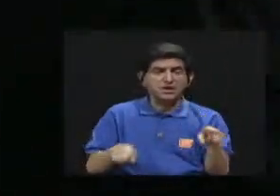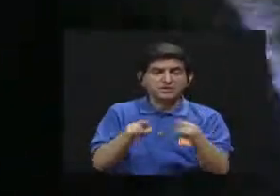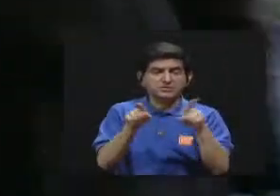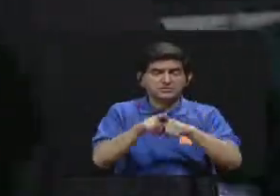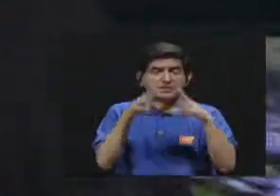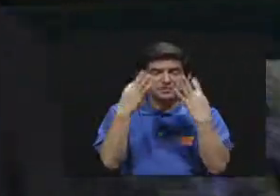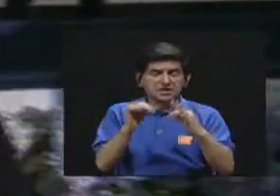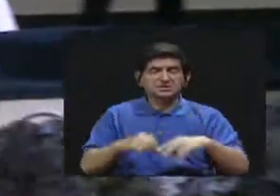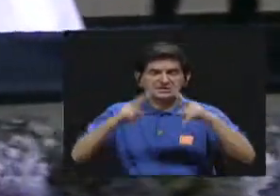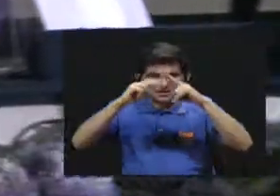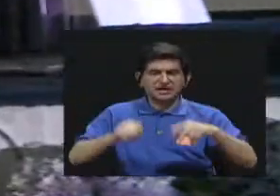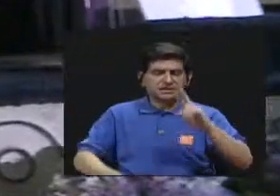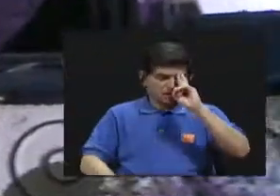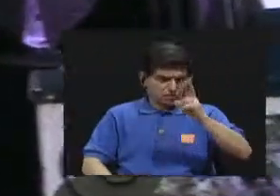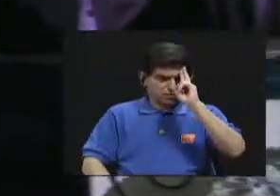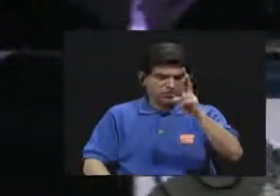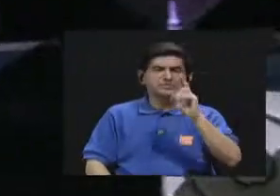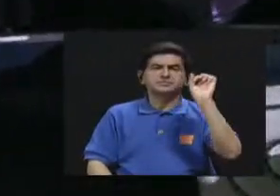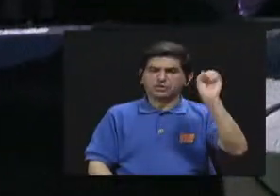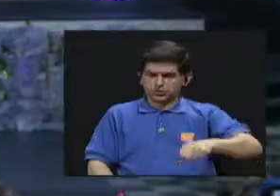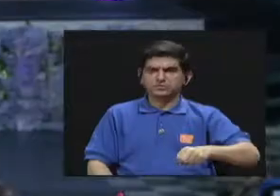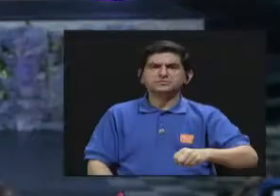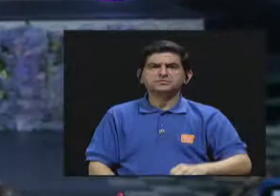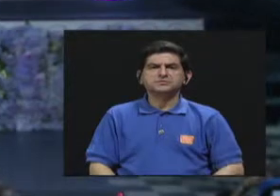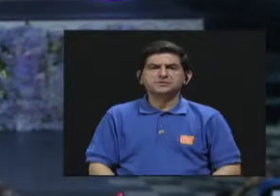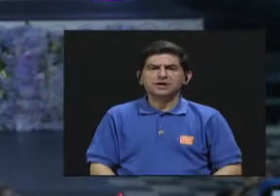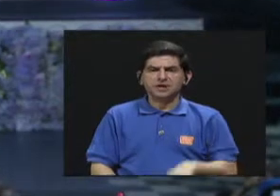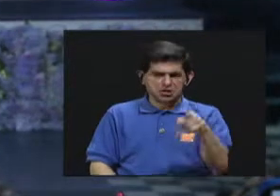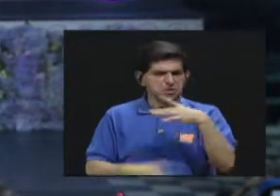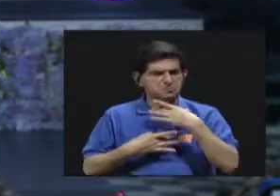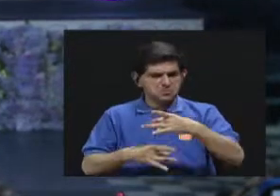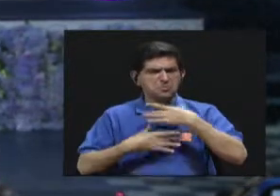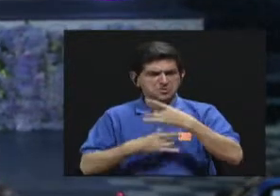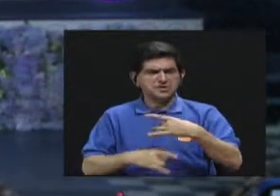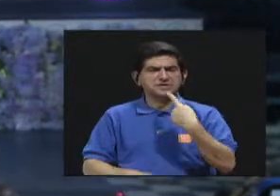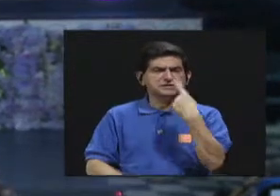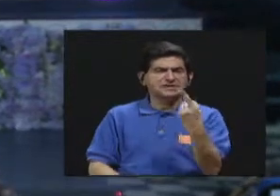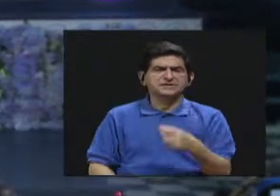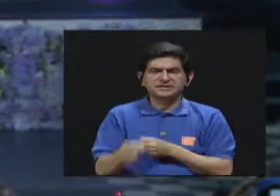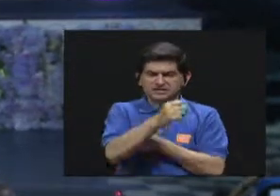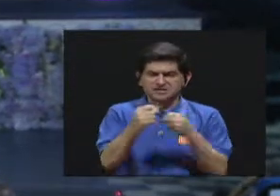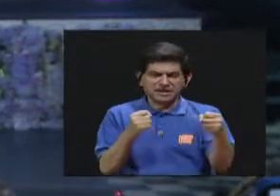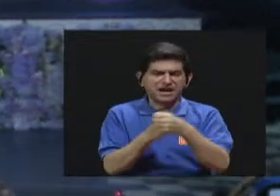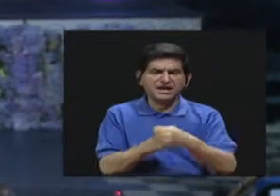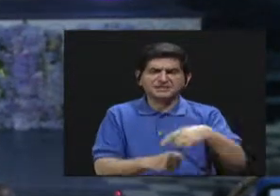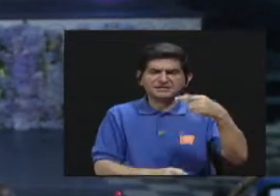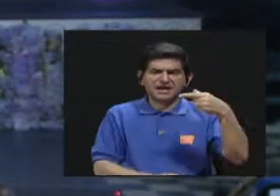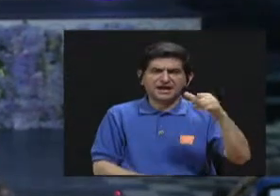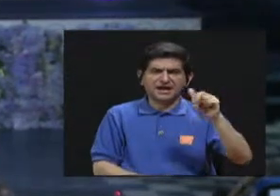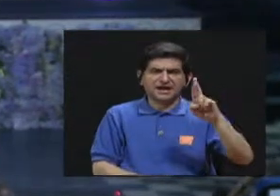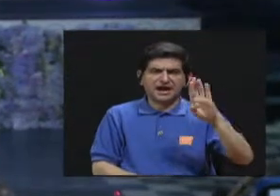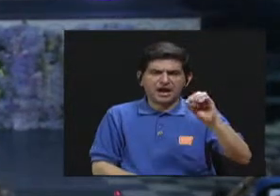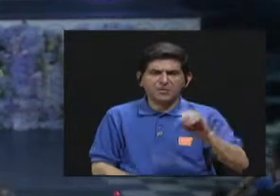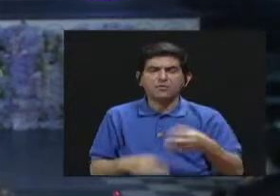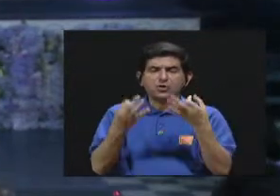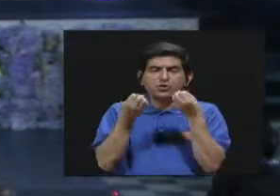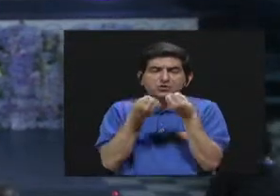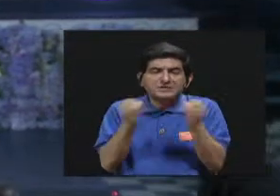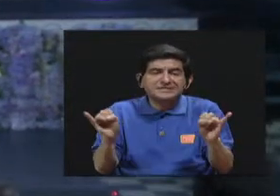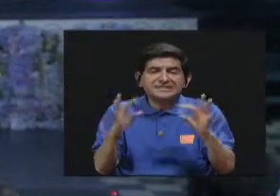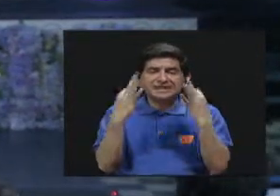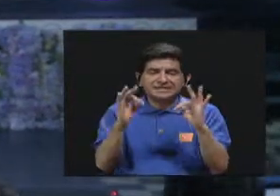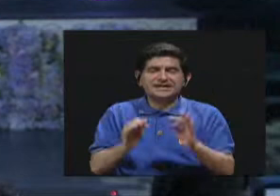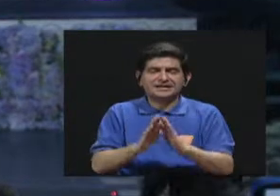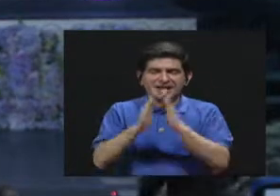con mucho respeto. Sí, absolutamente. También, y lo muy interesante, como se dijo en la Sala Garbo cuando se exhibió, sin pretender abrir heridas, sino,